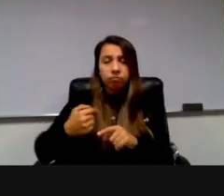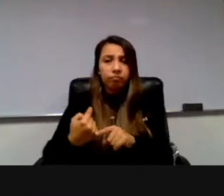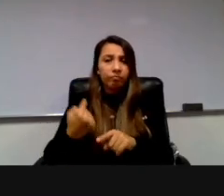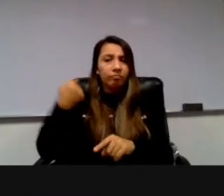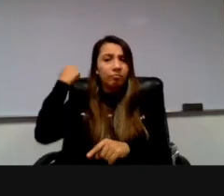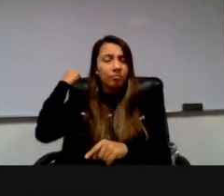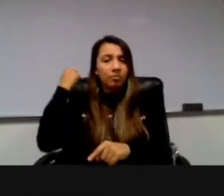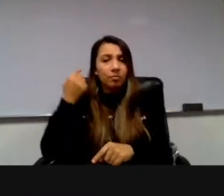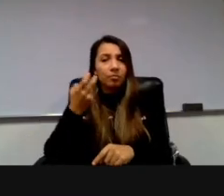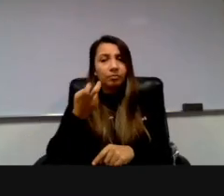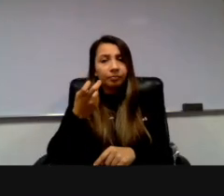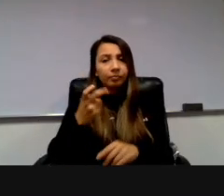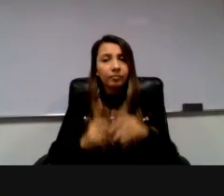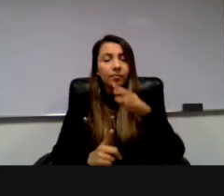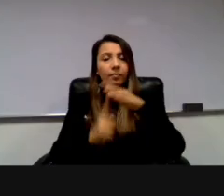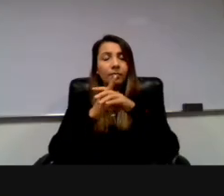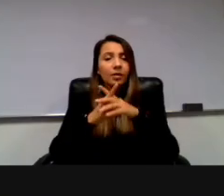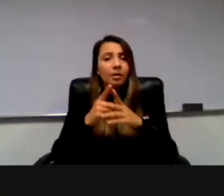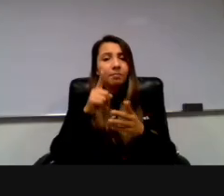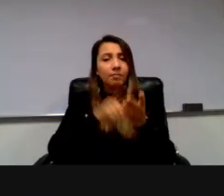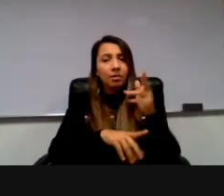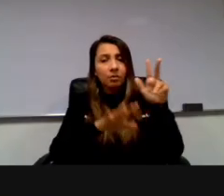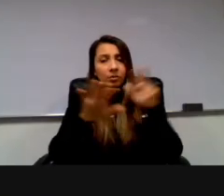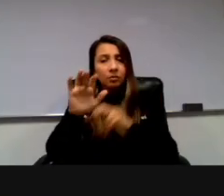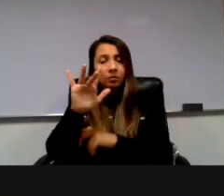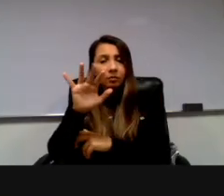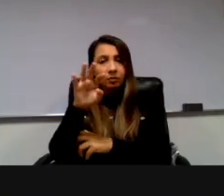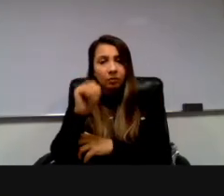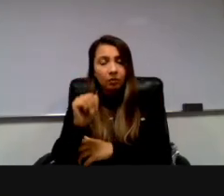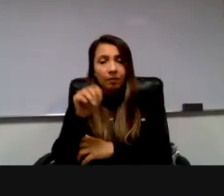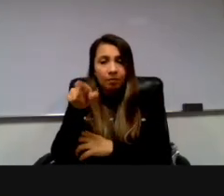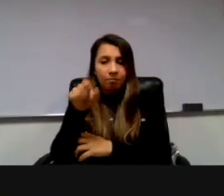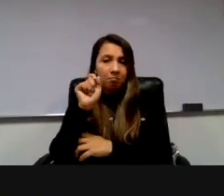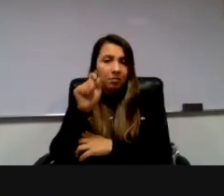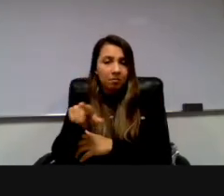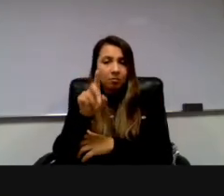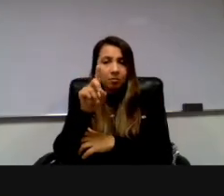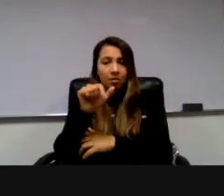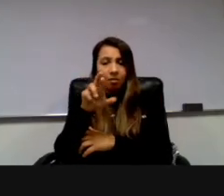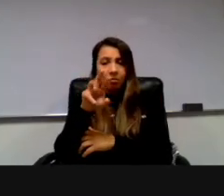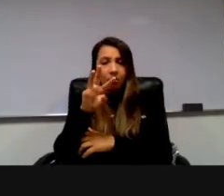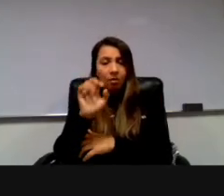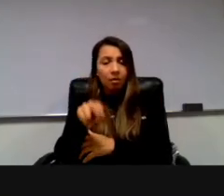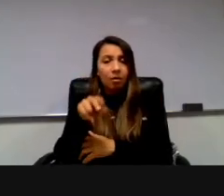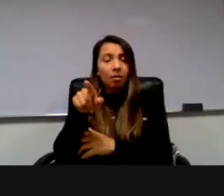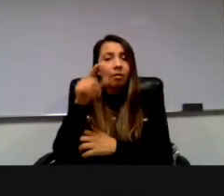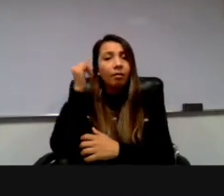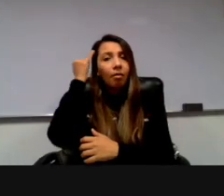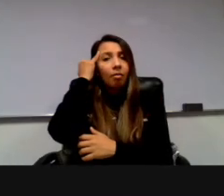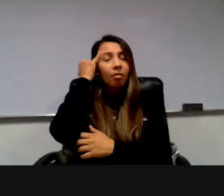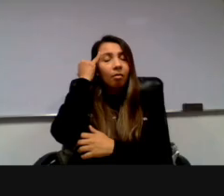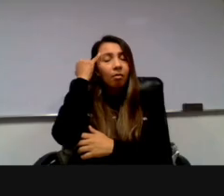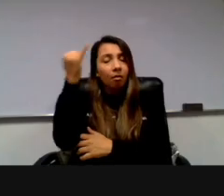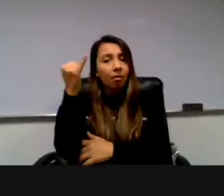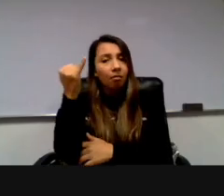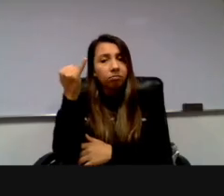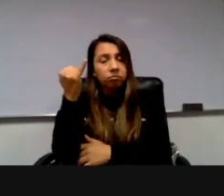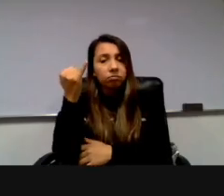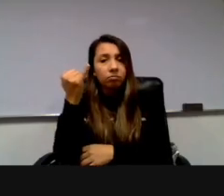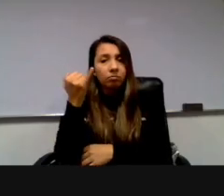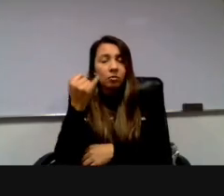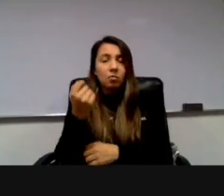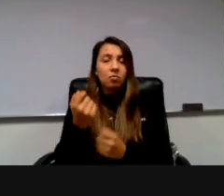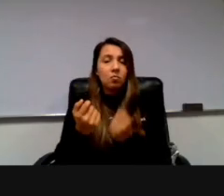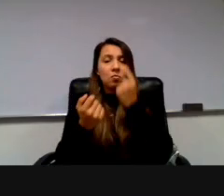la publicación del origen de las especies en 1859 por Darwin, en donde propone esta idea de un ancestro